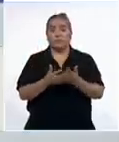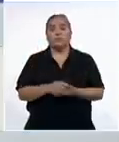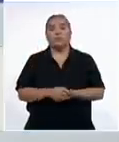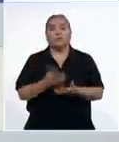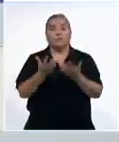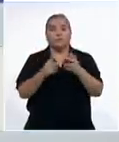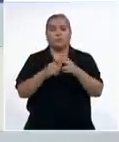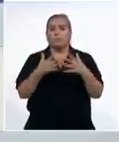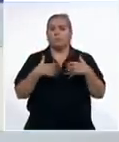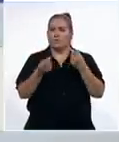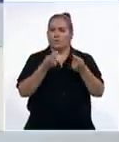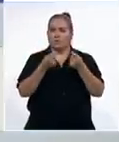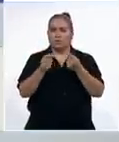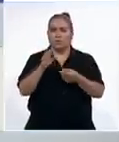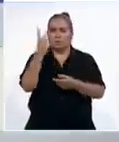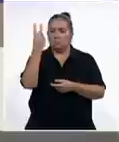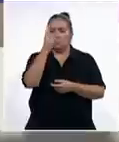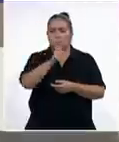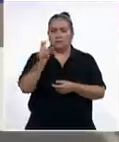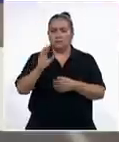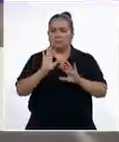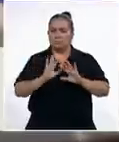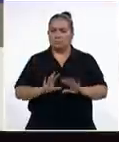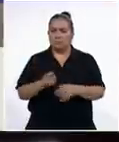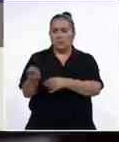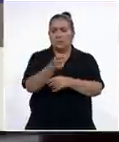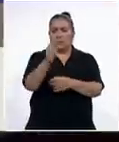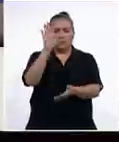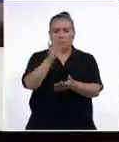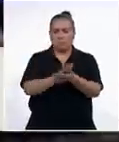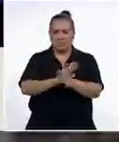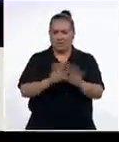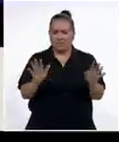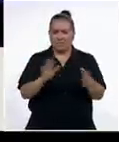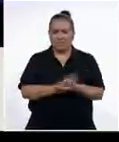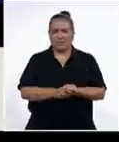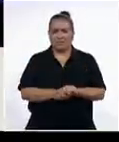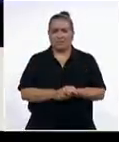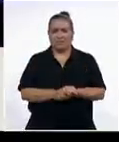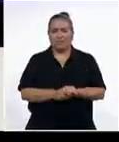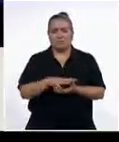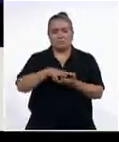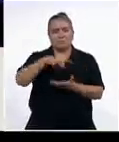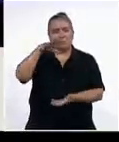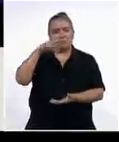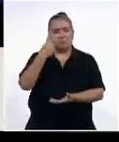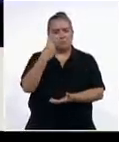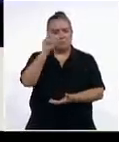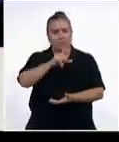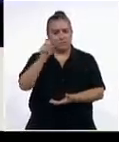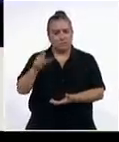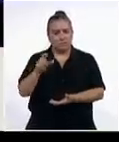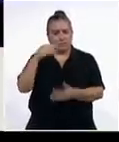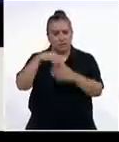amago, pudo ser controlado por las 2 personas que se encontraban en el departamento. Un par de extintores y 2 personas dentro de una